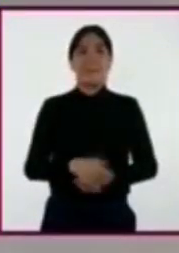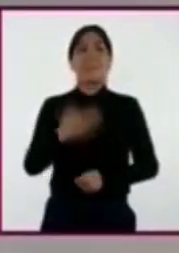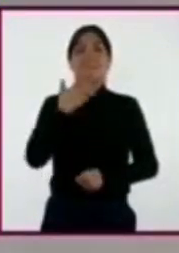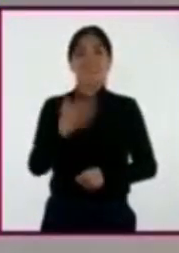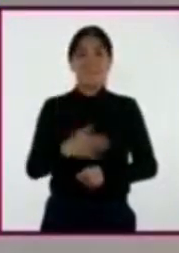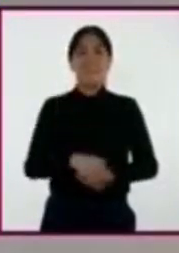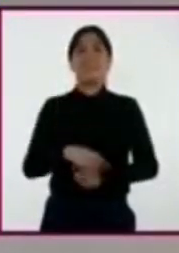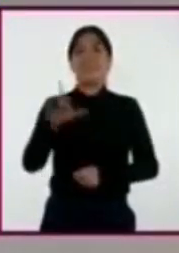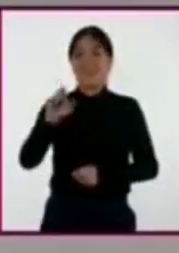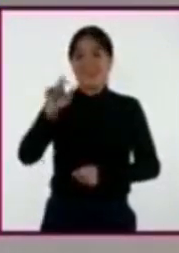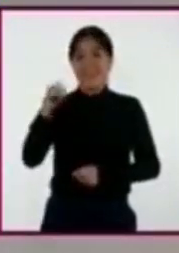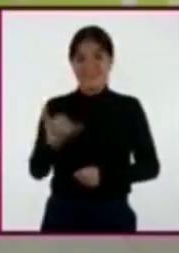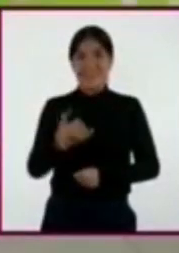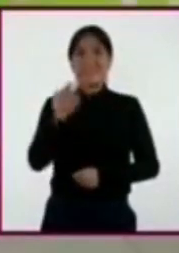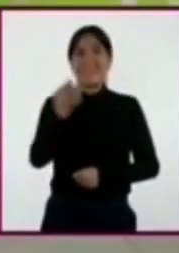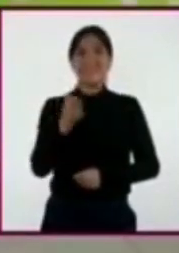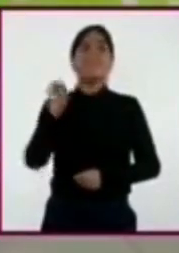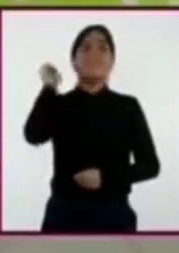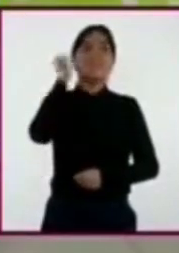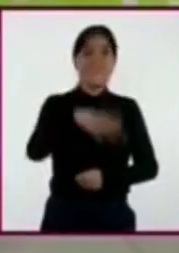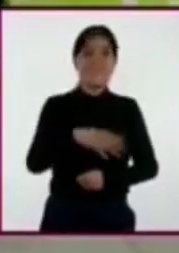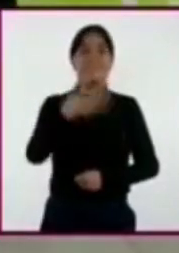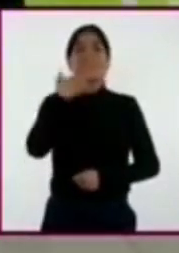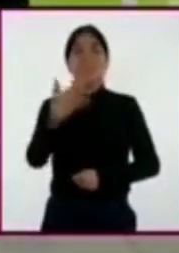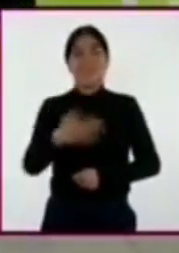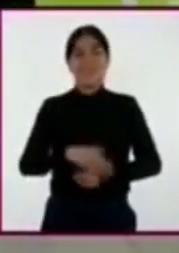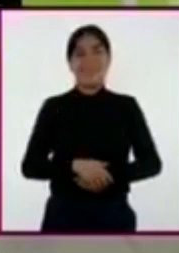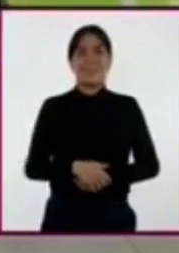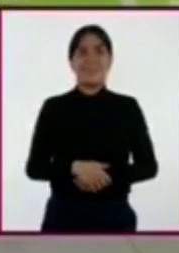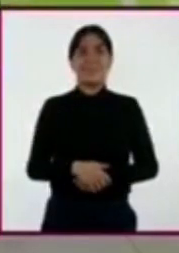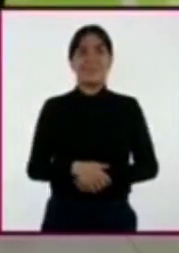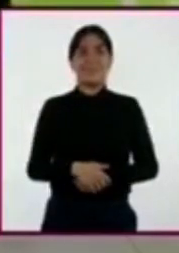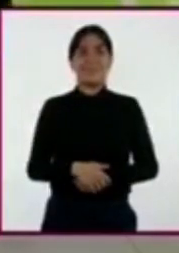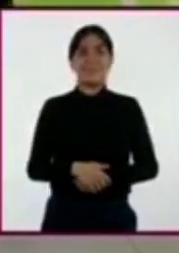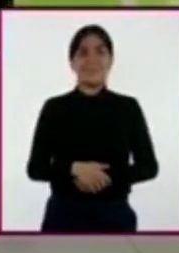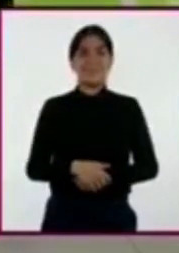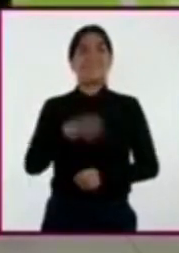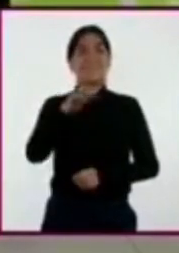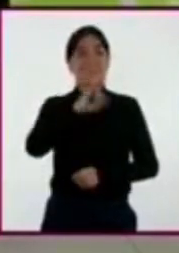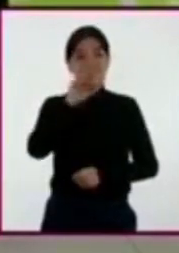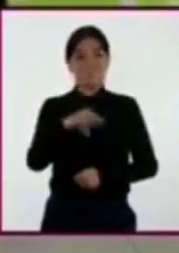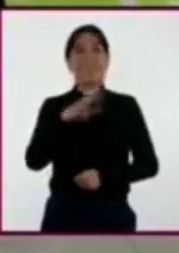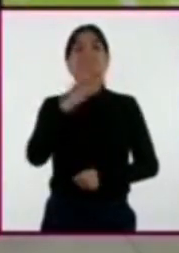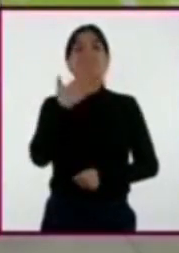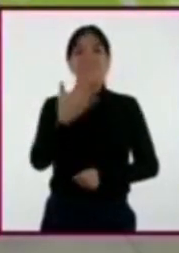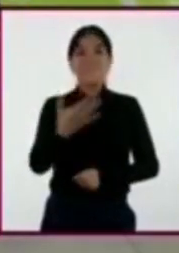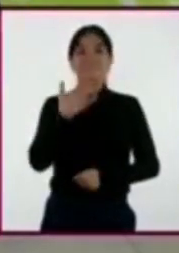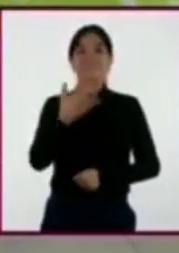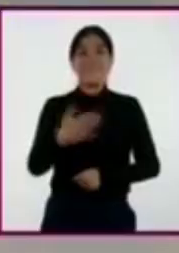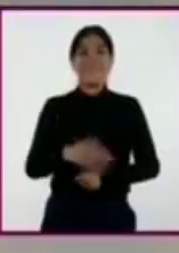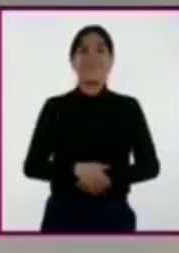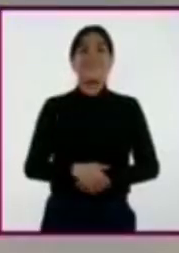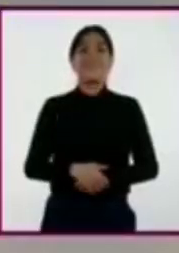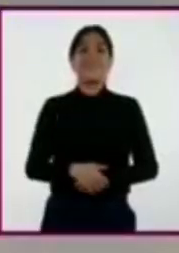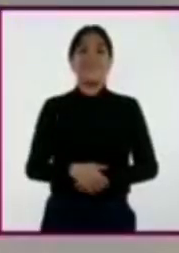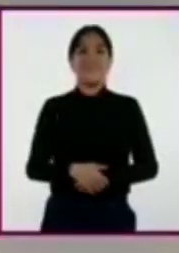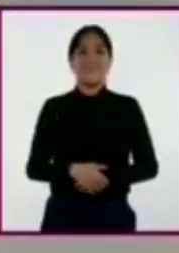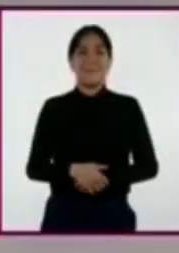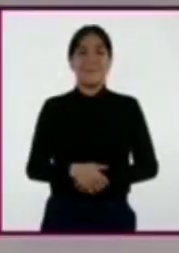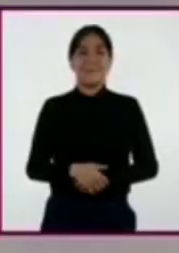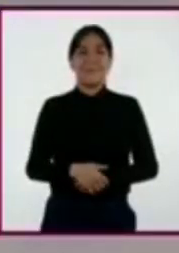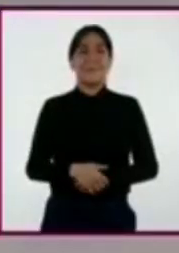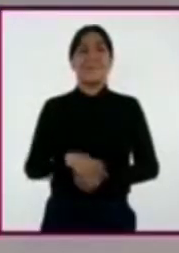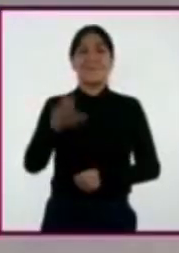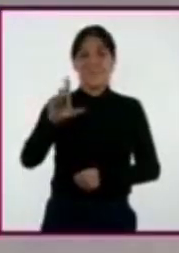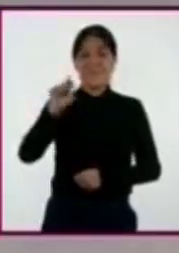sí, Leslie. Y ahí lanzas, muy bien. Sí, Juan Carlos, muy bien. Excelente.